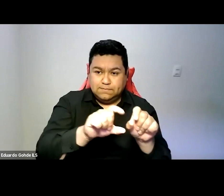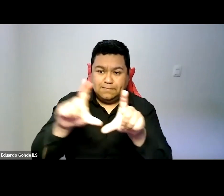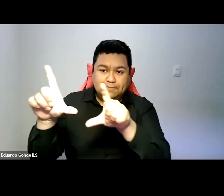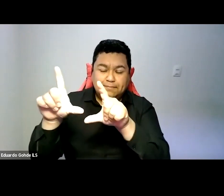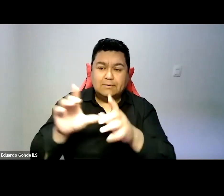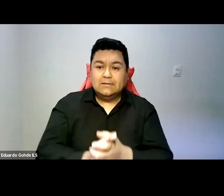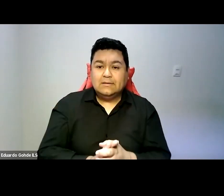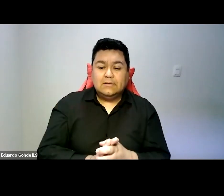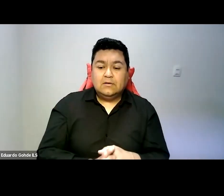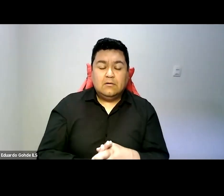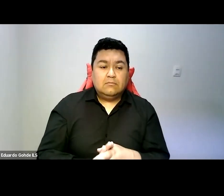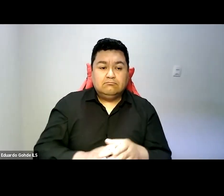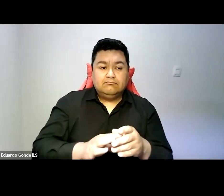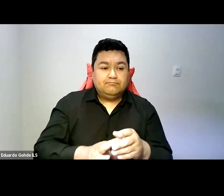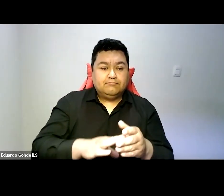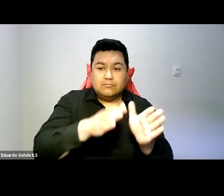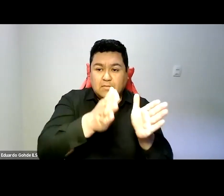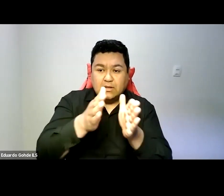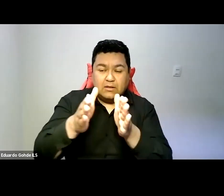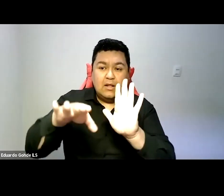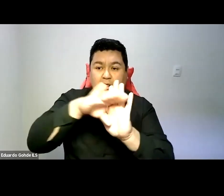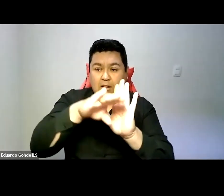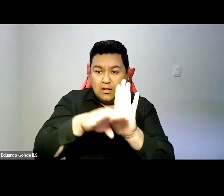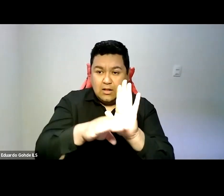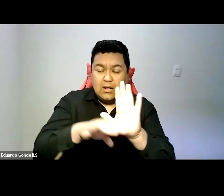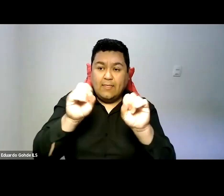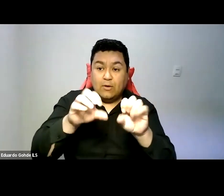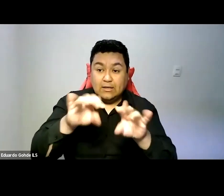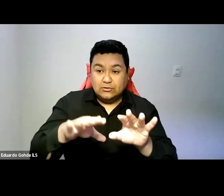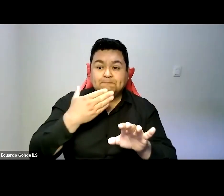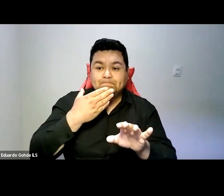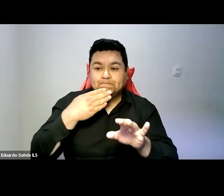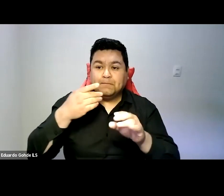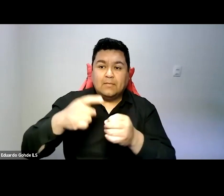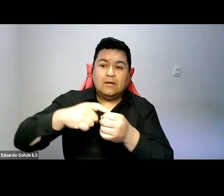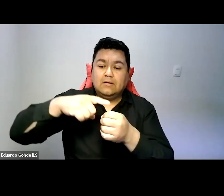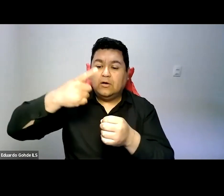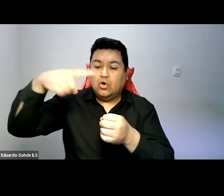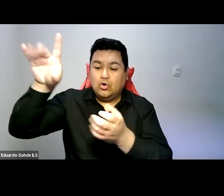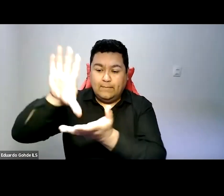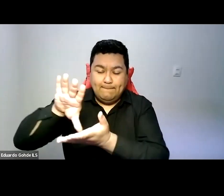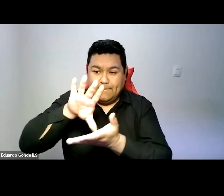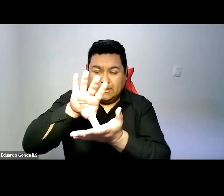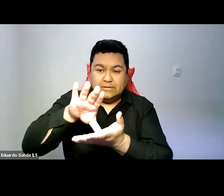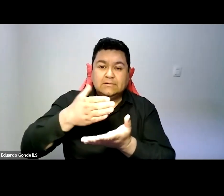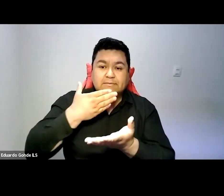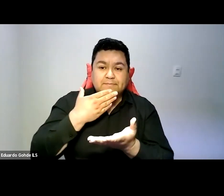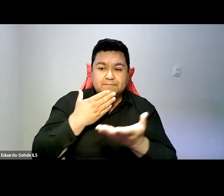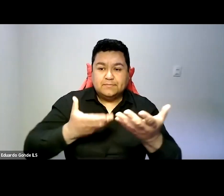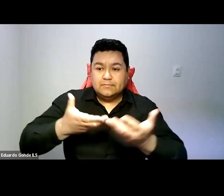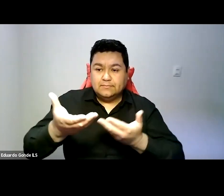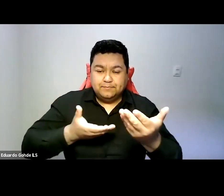niveles de la educación, las distintas trayectorias, sino que también fuera de Chile, y ir abriéndonos también a esta